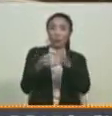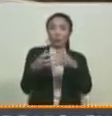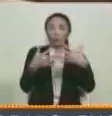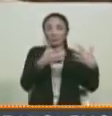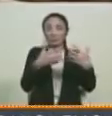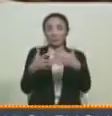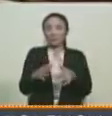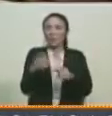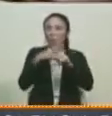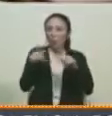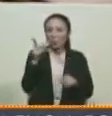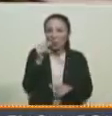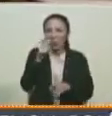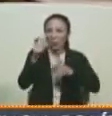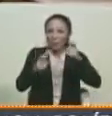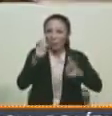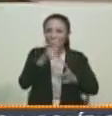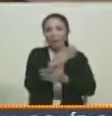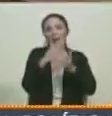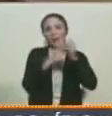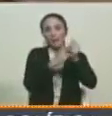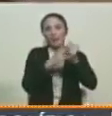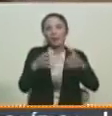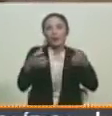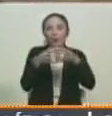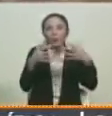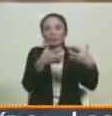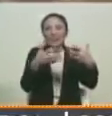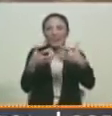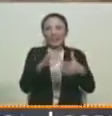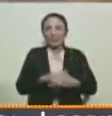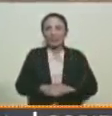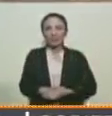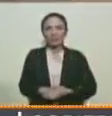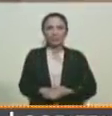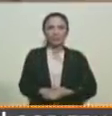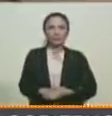Julio Escalona, Fernando Soto Rojas, Marcos Gómez,